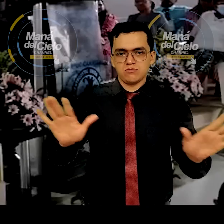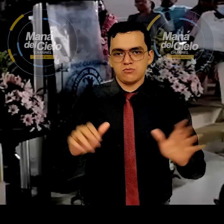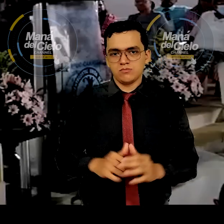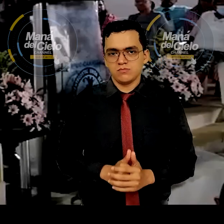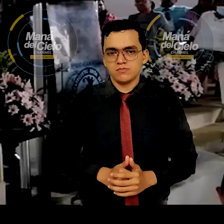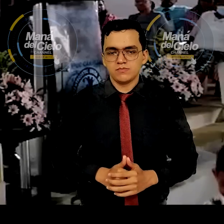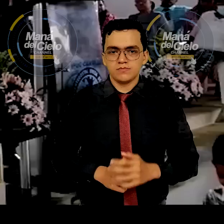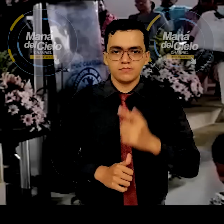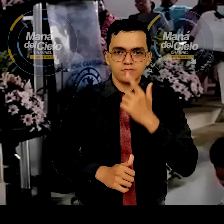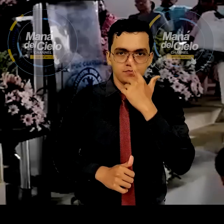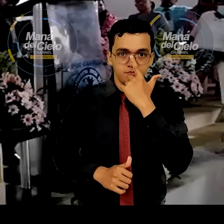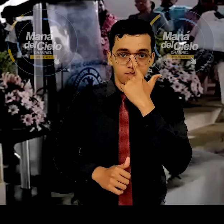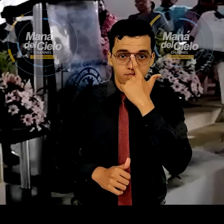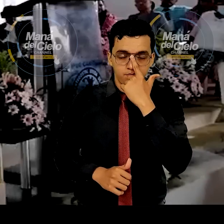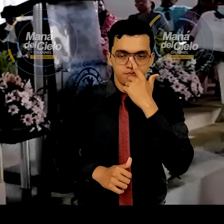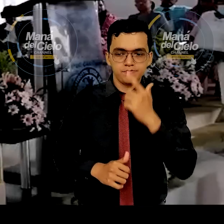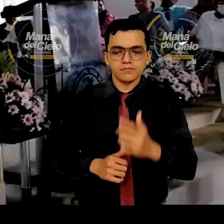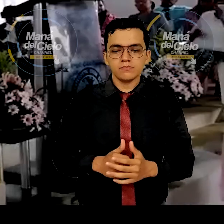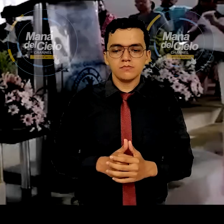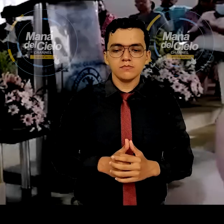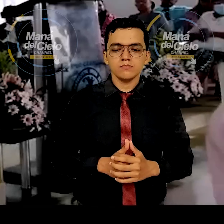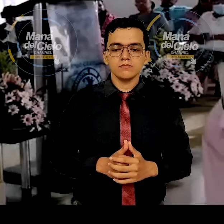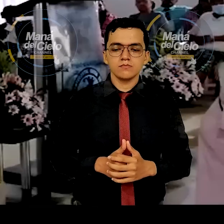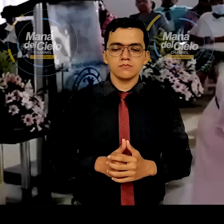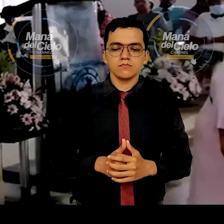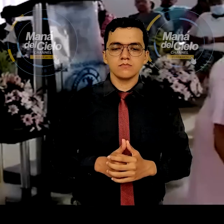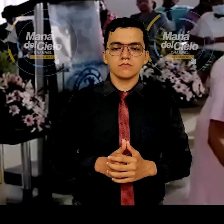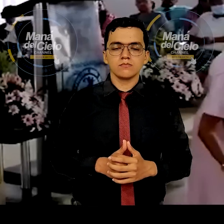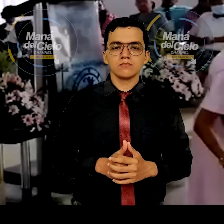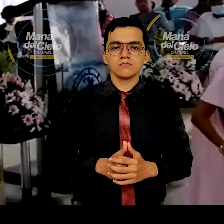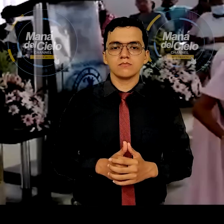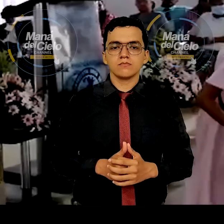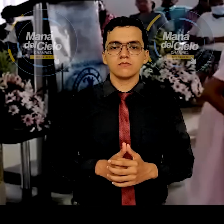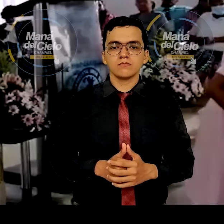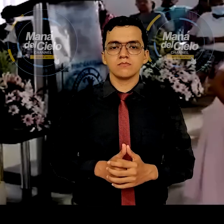Así que tenemos esta mezcolanza